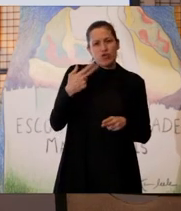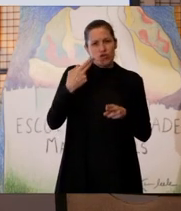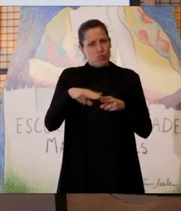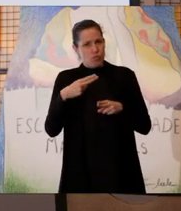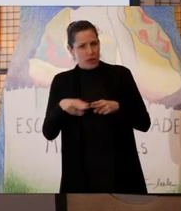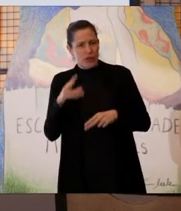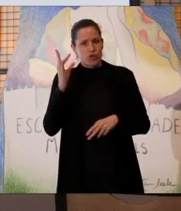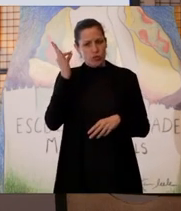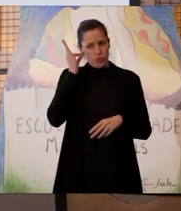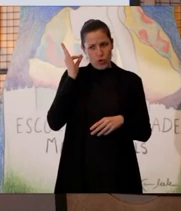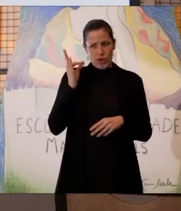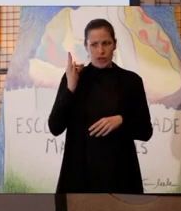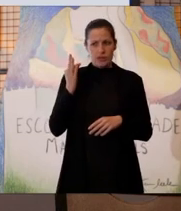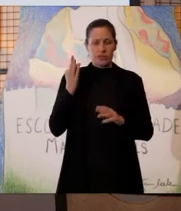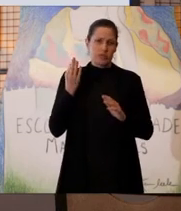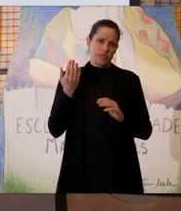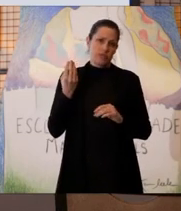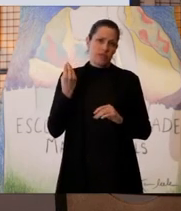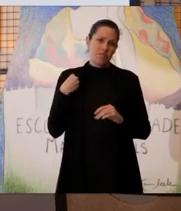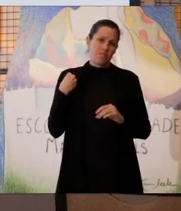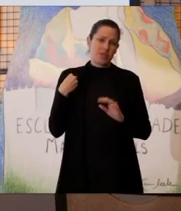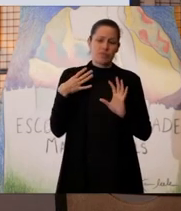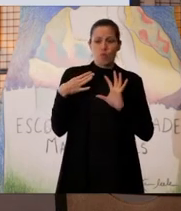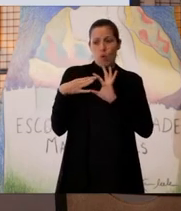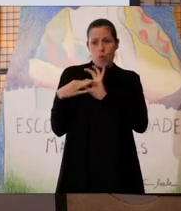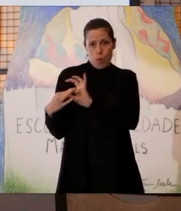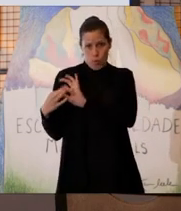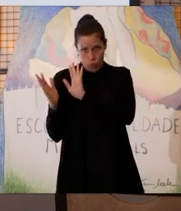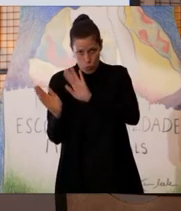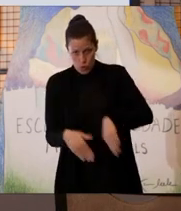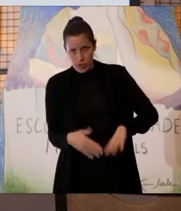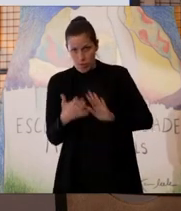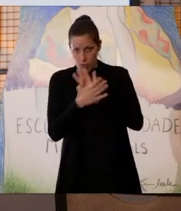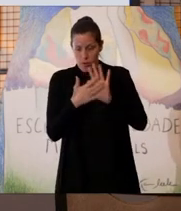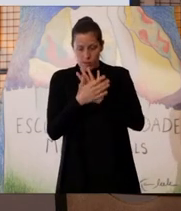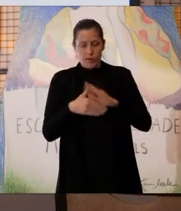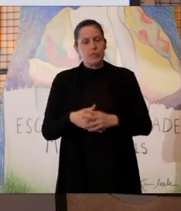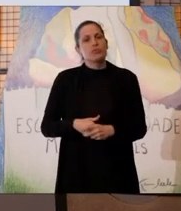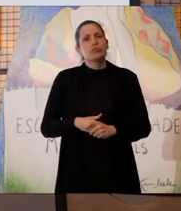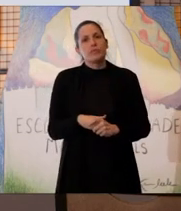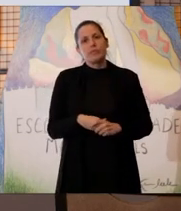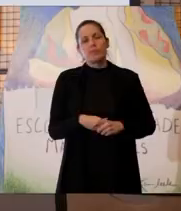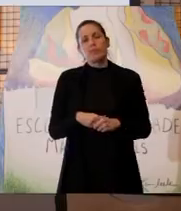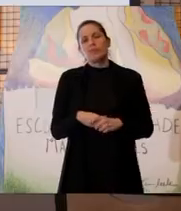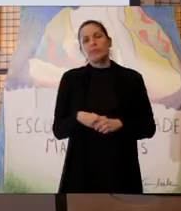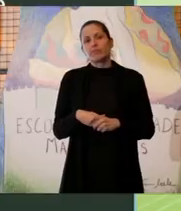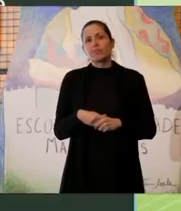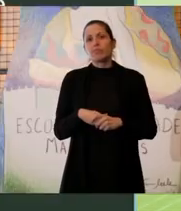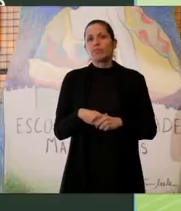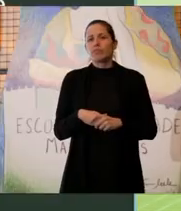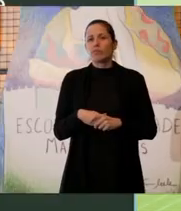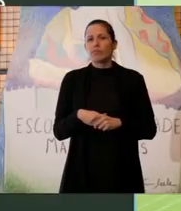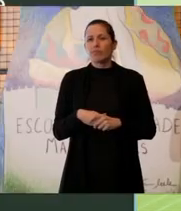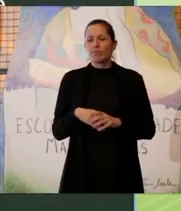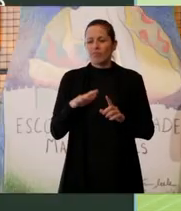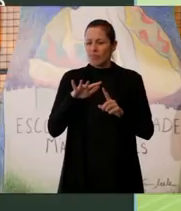que tienen que ver con esto último que decía yo creo que esa esa ese ambiente hostil